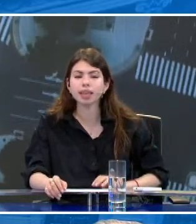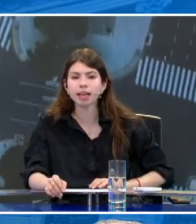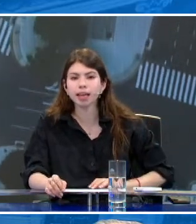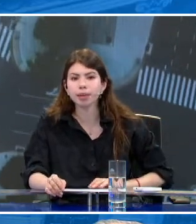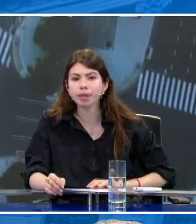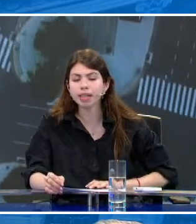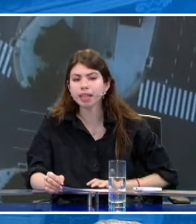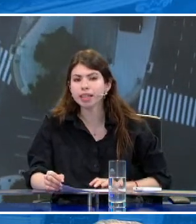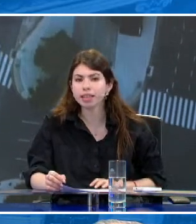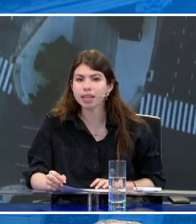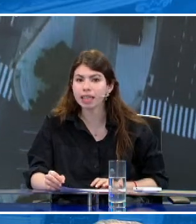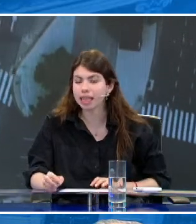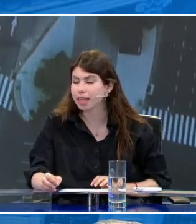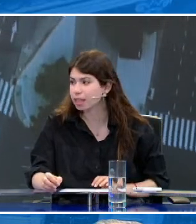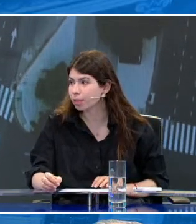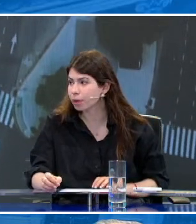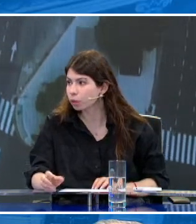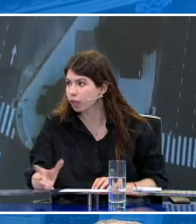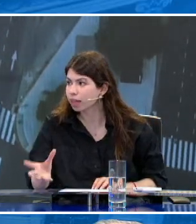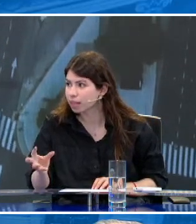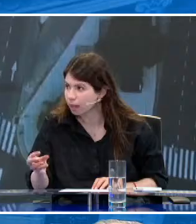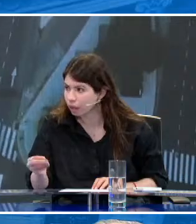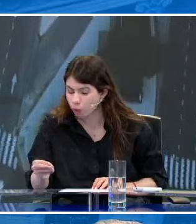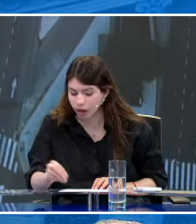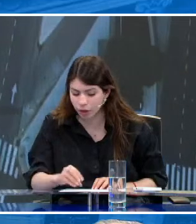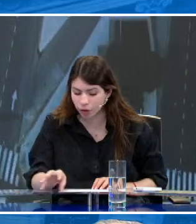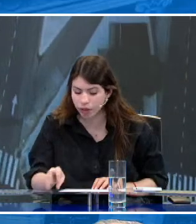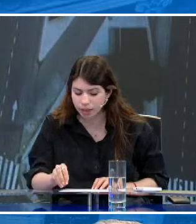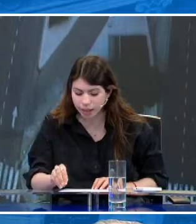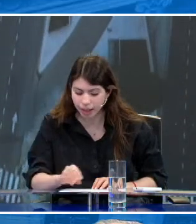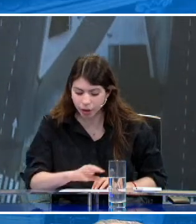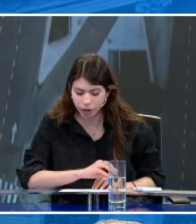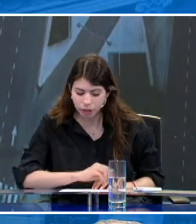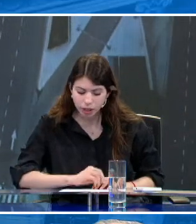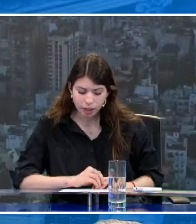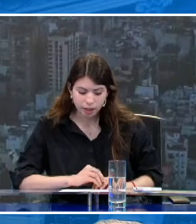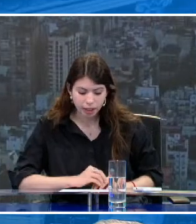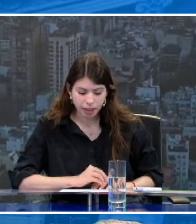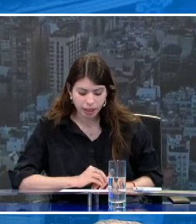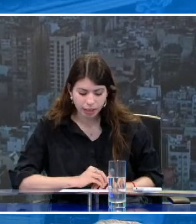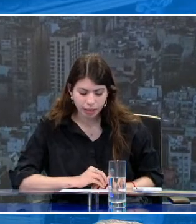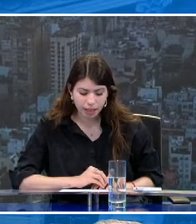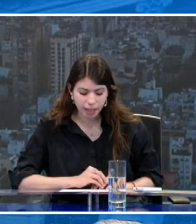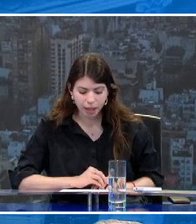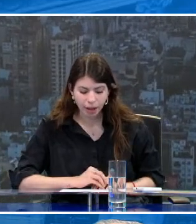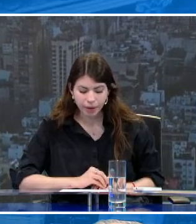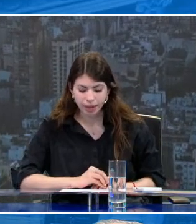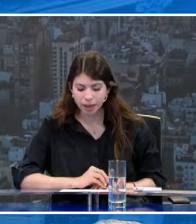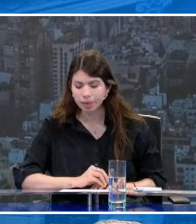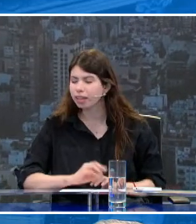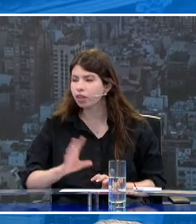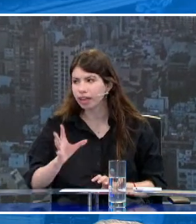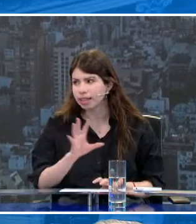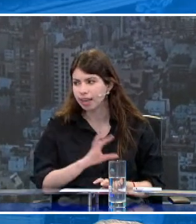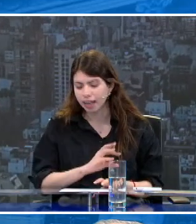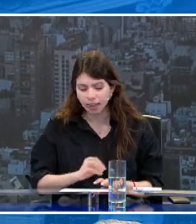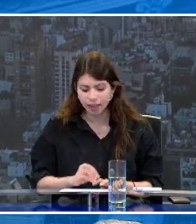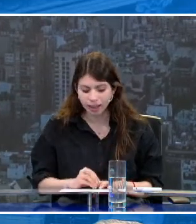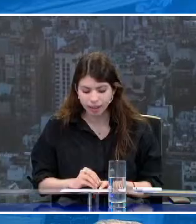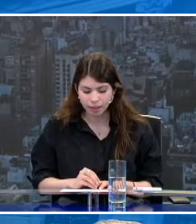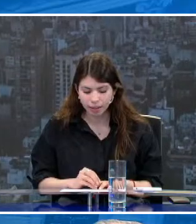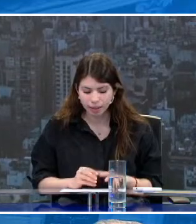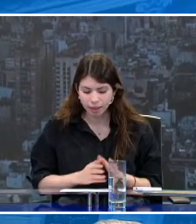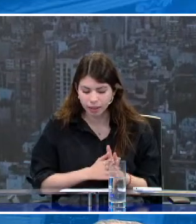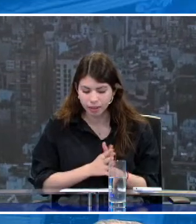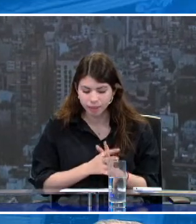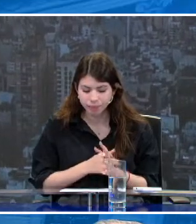las 1.337 preguntas que se redujeron, ¿no? Esas quedaron de las que habían remitido, que eran cerca